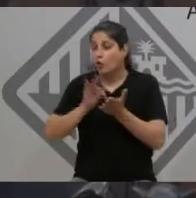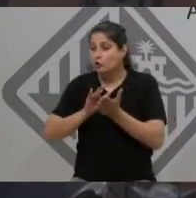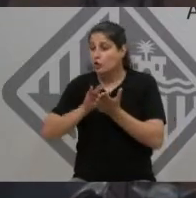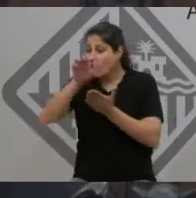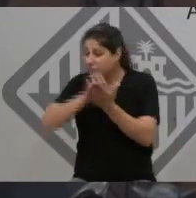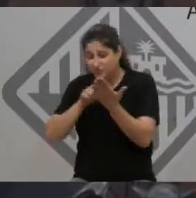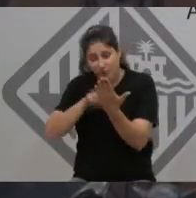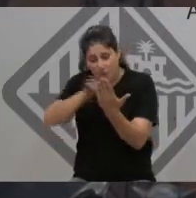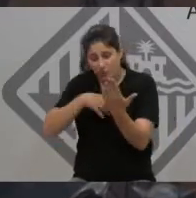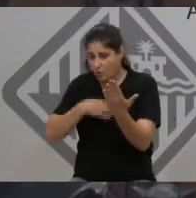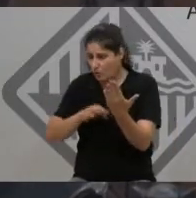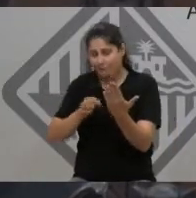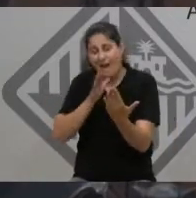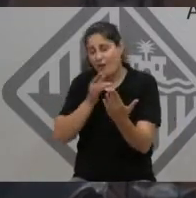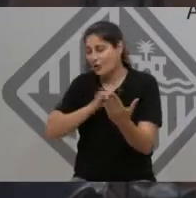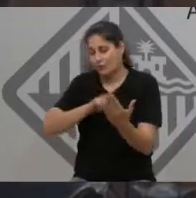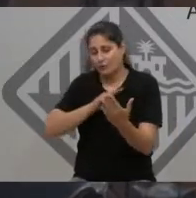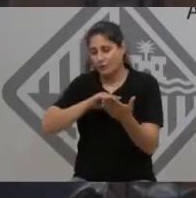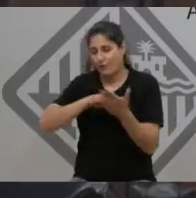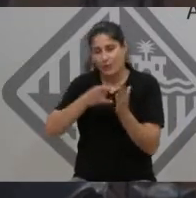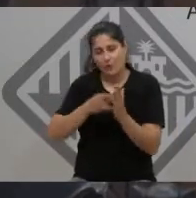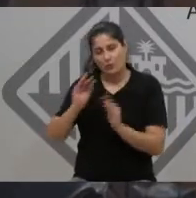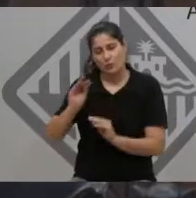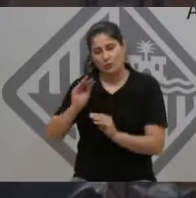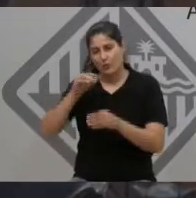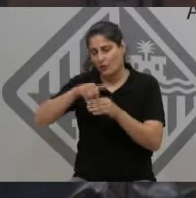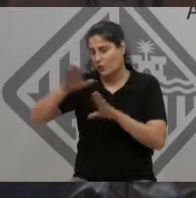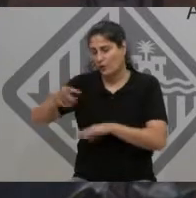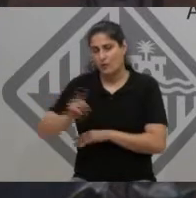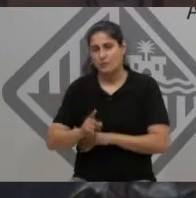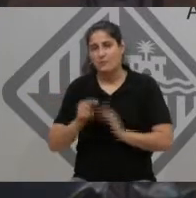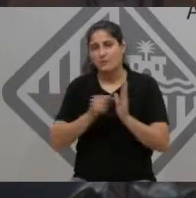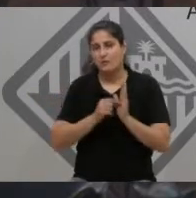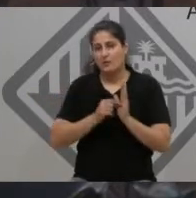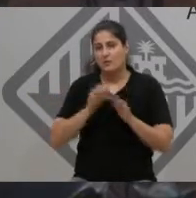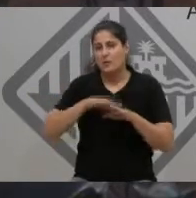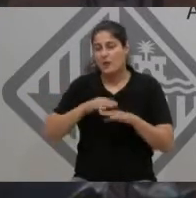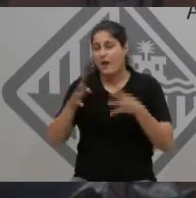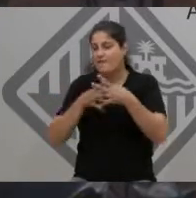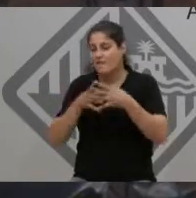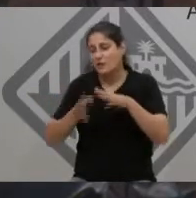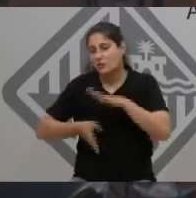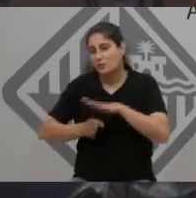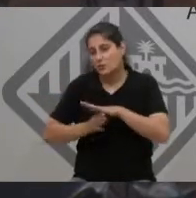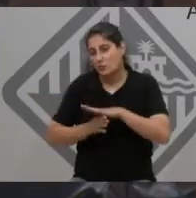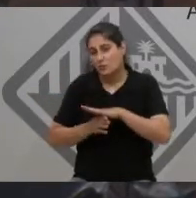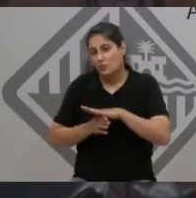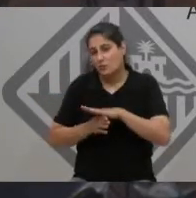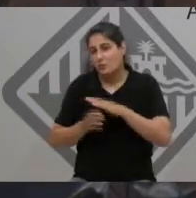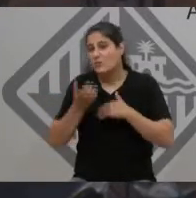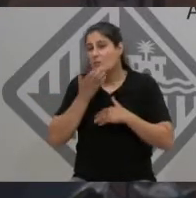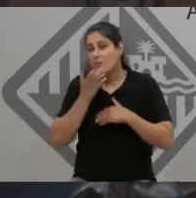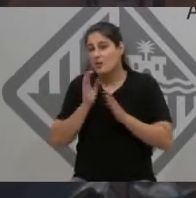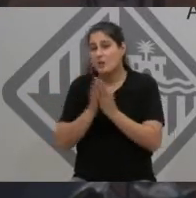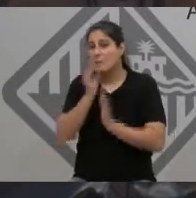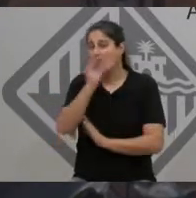proyecto, pues obviamente no podemos votar a favor. Y esperamos que sobre la segunda parte de continuar con la mejora de las infraestructuras no sea, por ejemplo, cerrar la